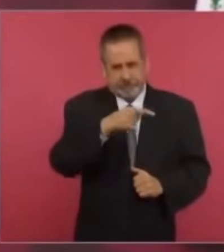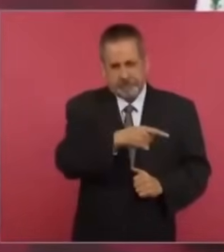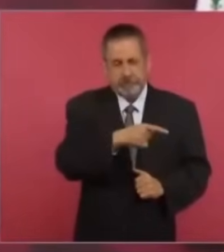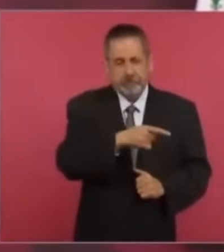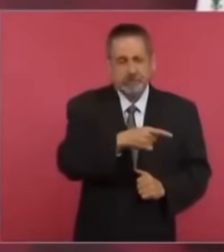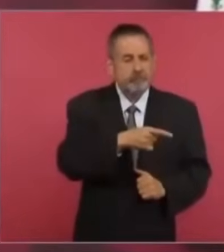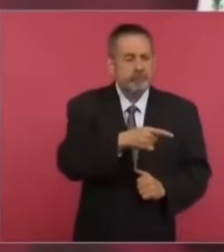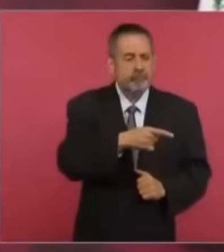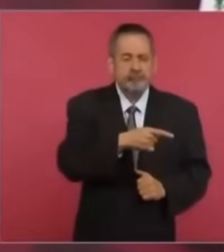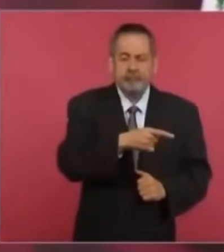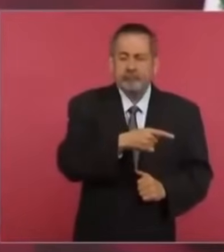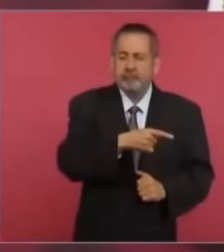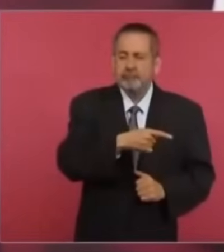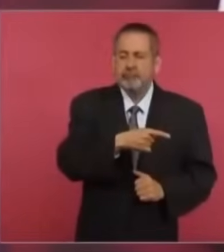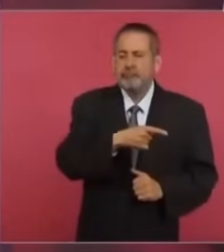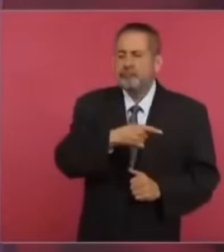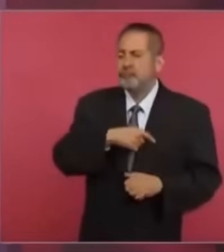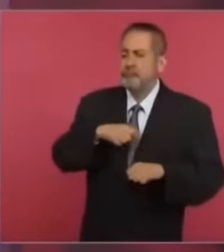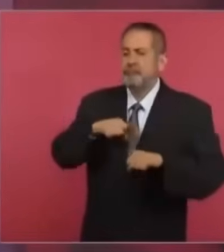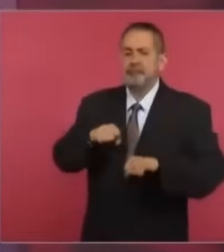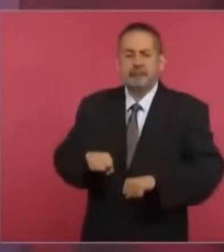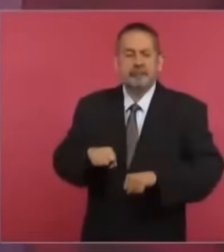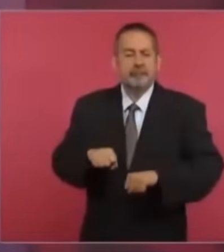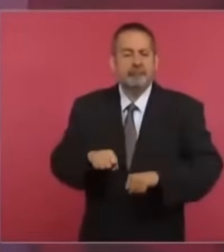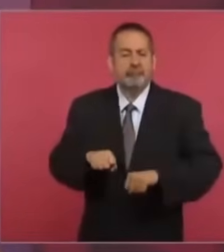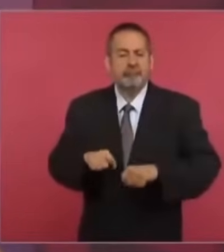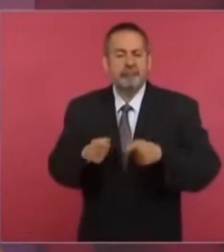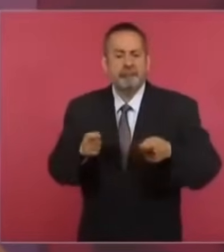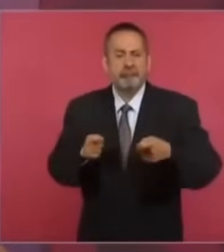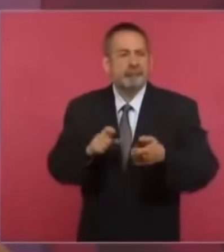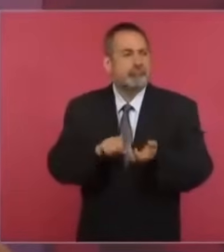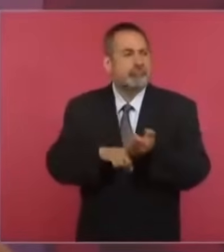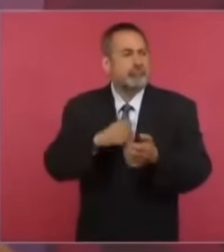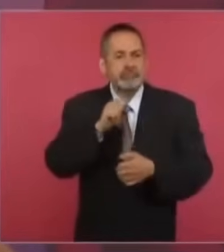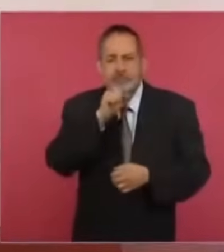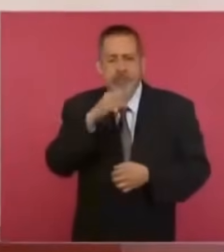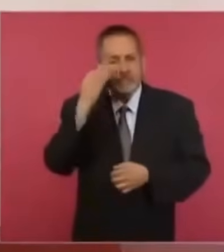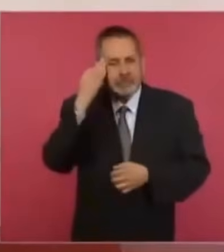se va imponiendo, sobre todo con Salinas,